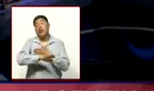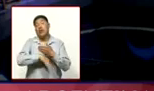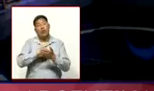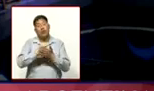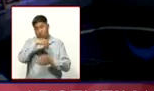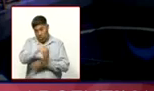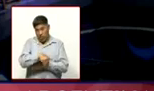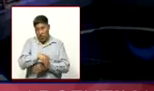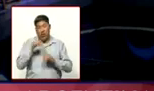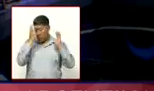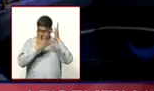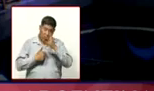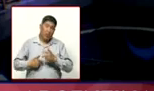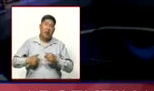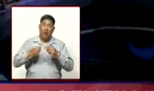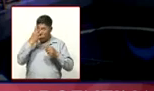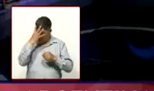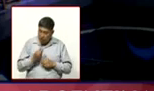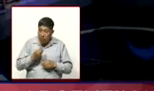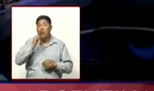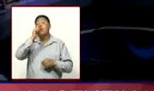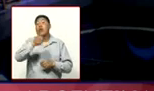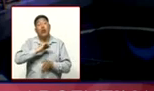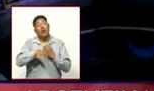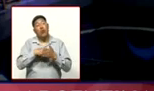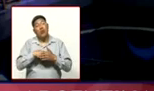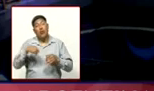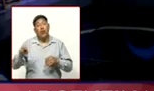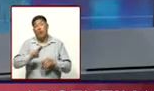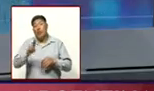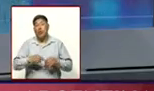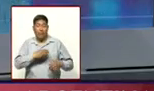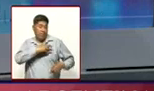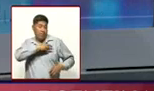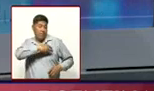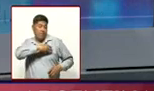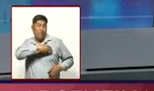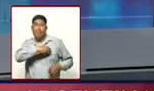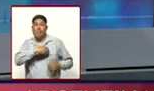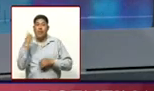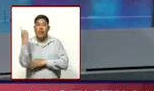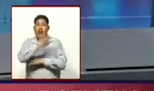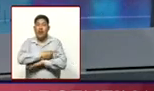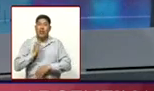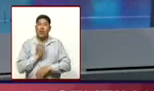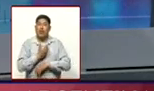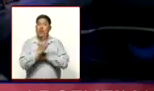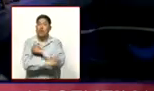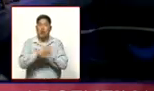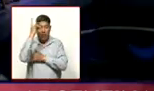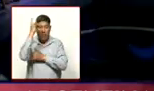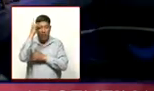todos. Que pasen una linda noche y no olviden, mañana todos debemos usar una escarapela. Es el día de nuestra patria.